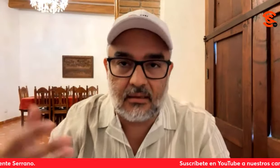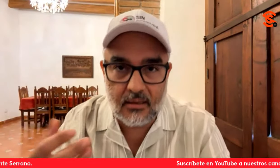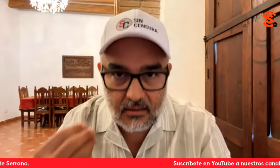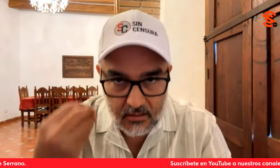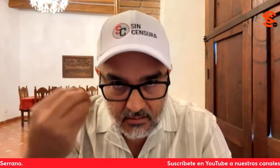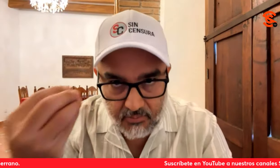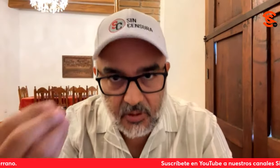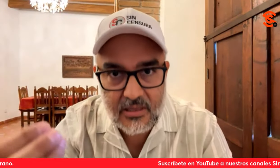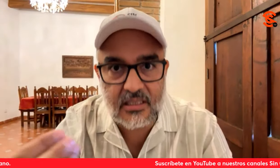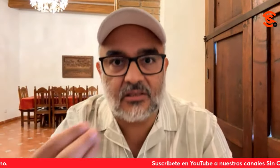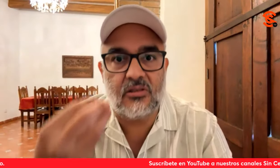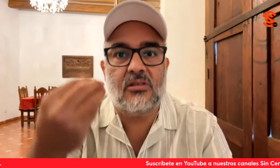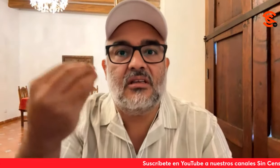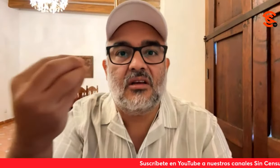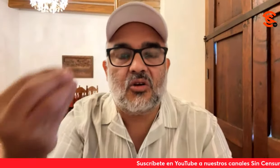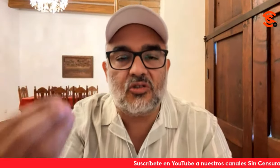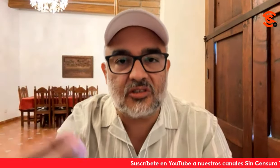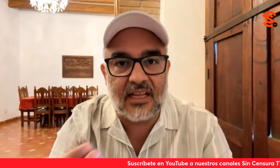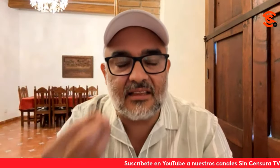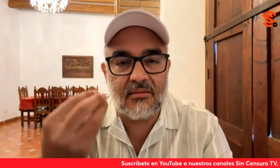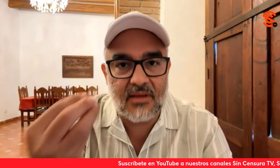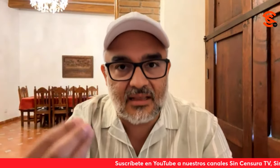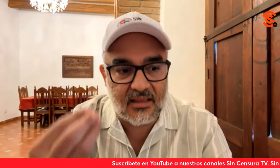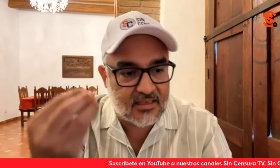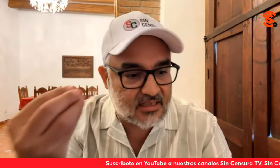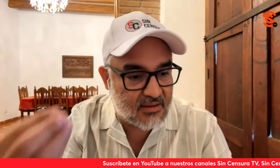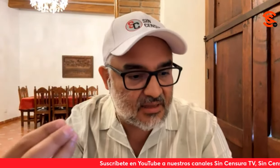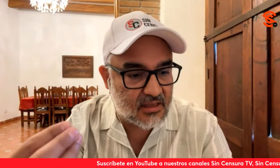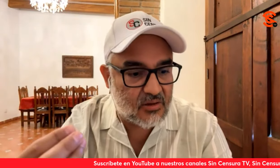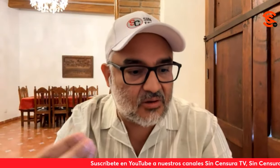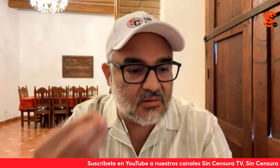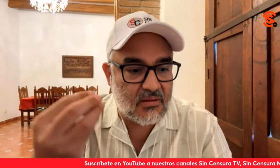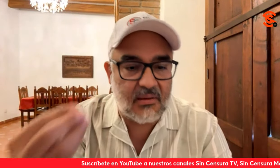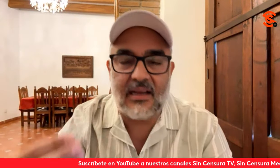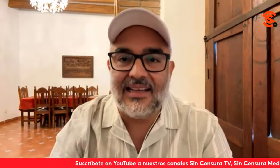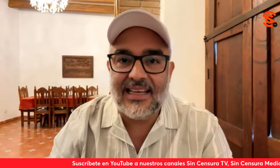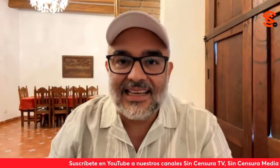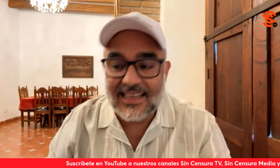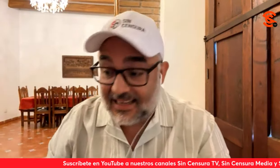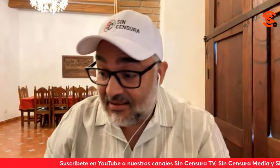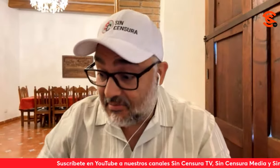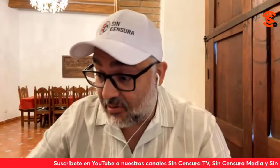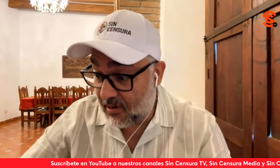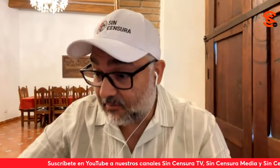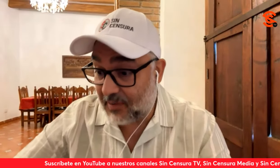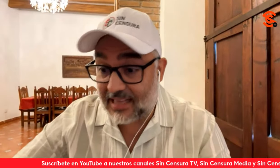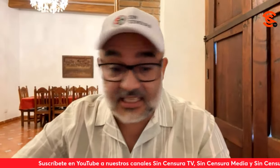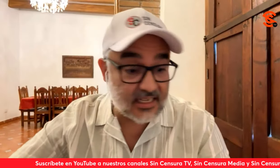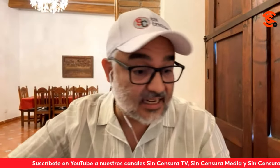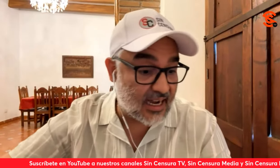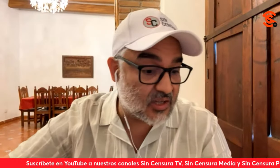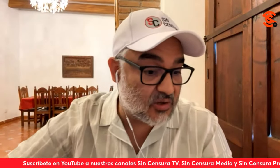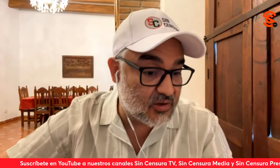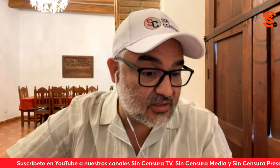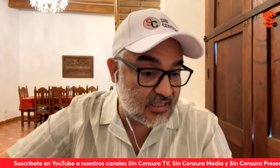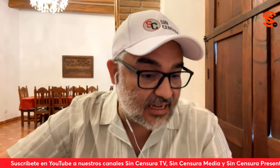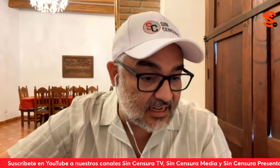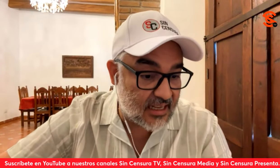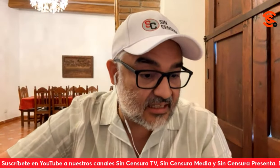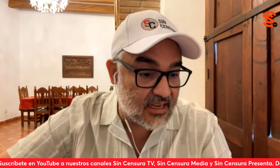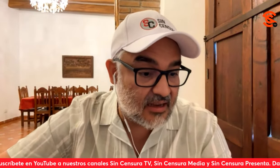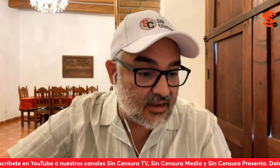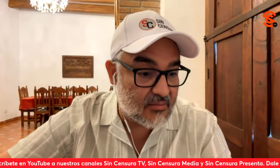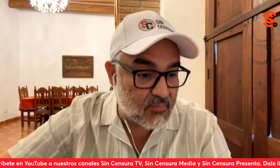mujer pero el Señor constantemente se está metiendo con mi mamá Pero bueno así Ricardo